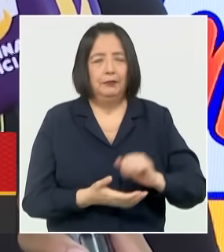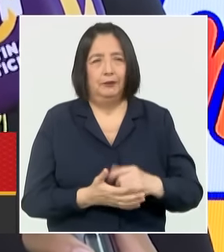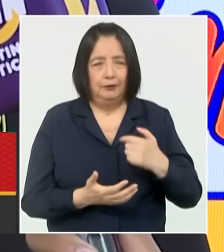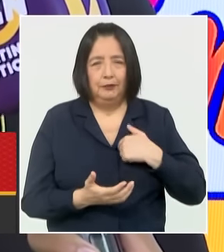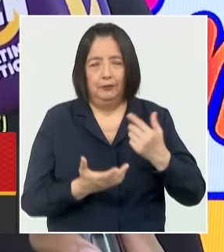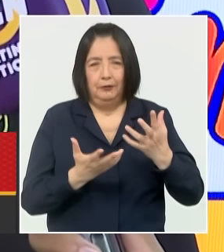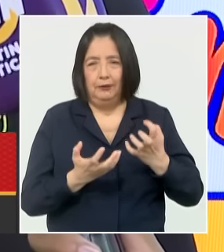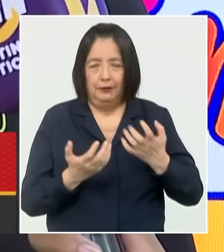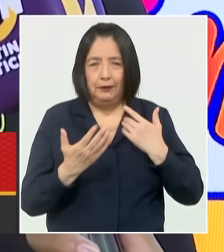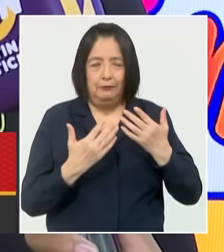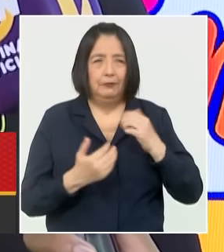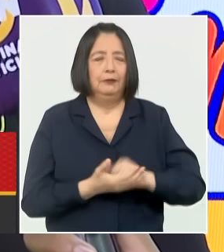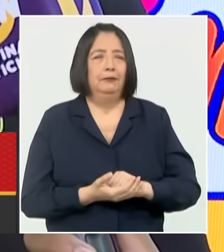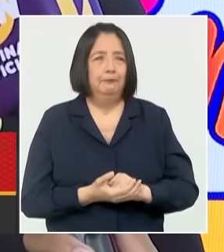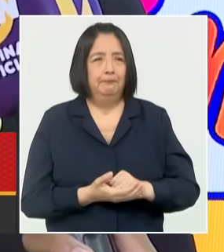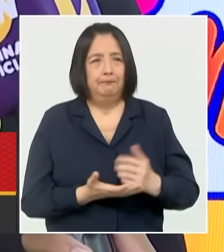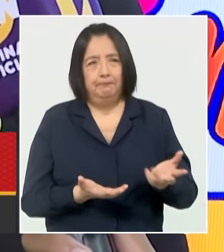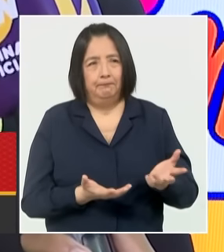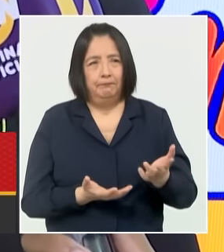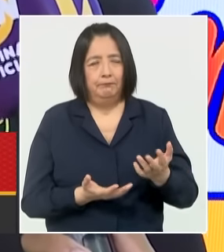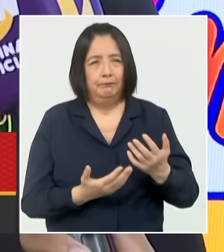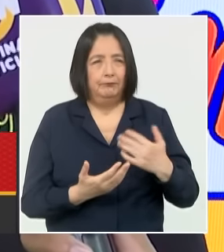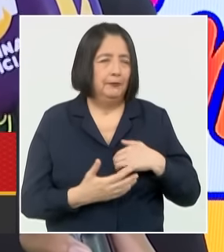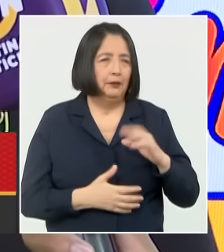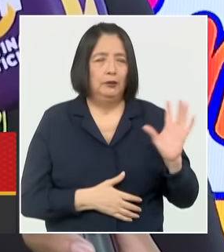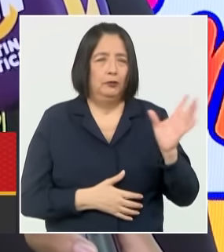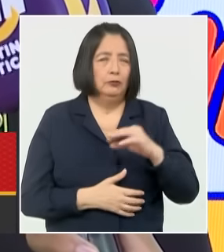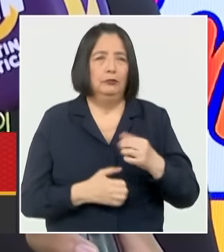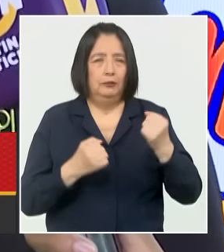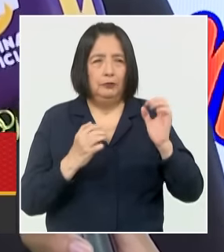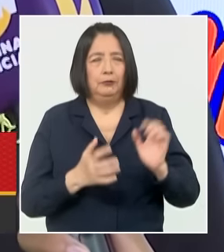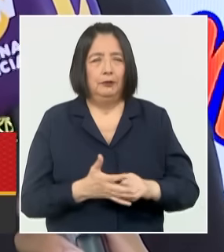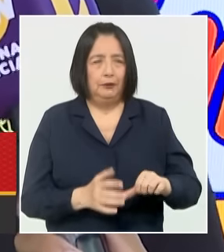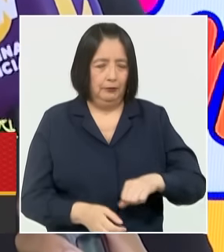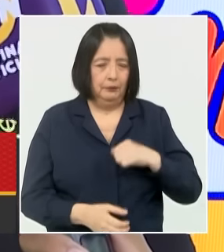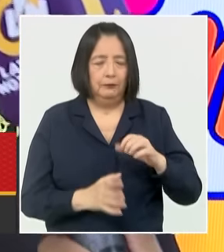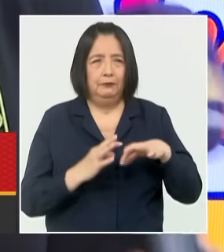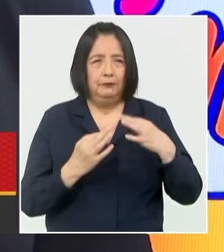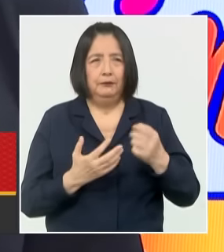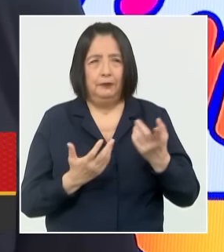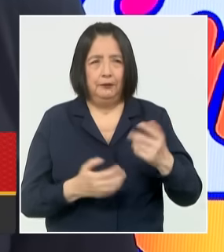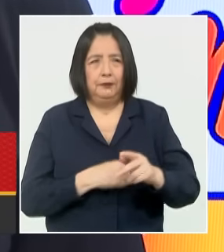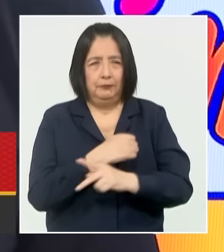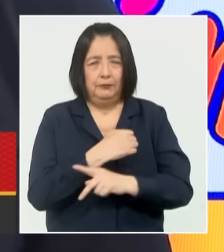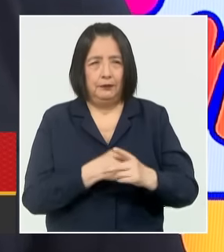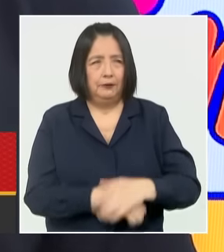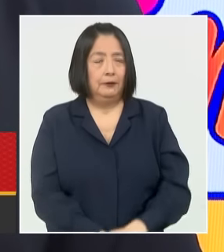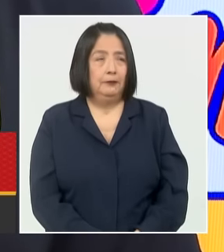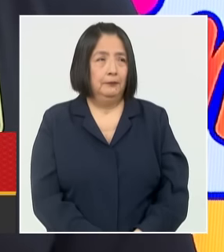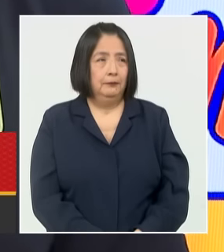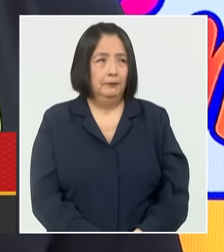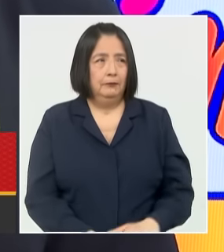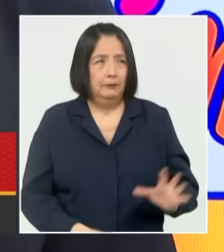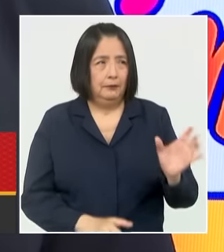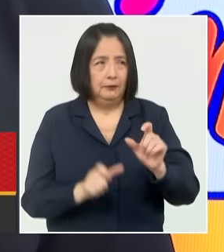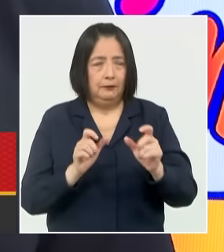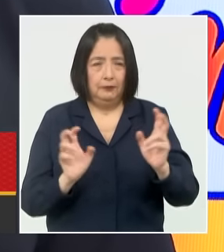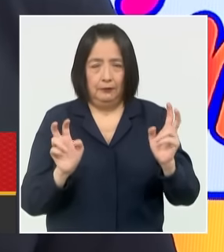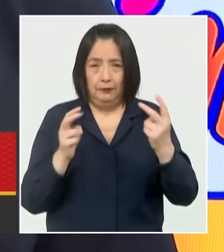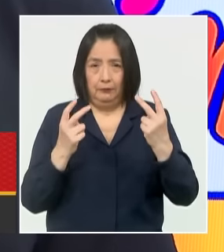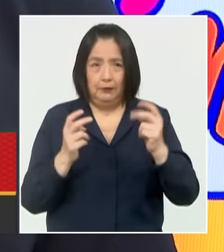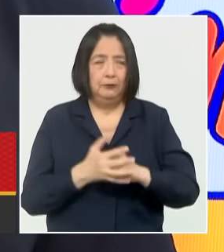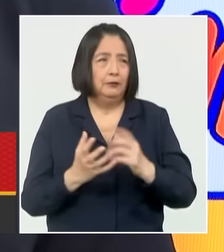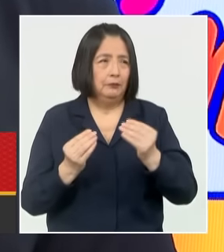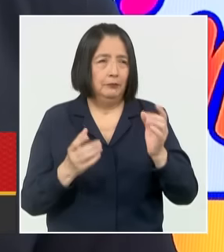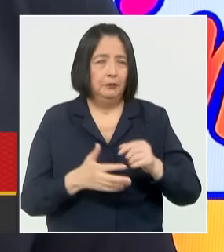que yo quería hablar, que era algo que viven todos los deportistas, y es el tema del orgullo familiar y el país. A ver, para todos los que nos están viendo, seguramente hay